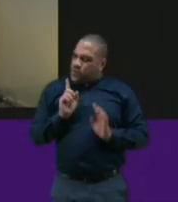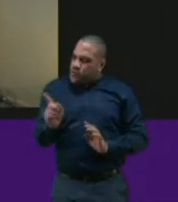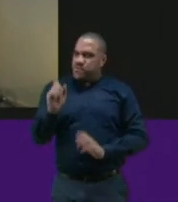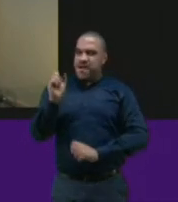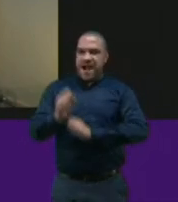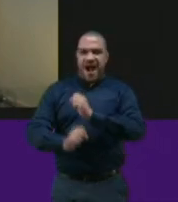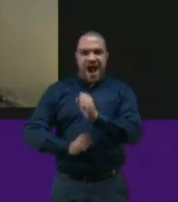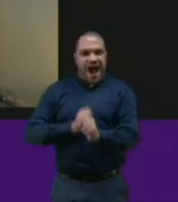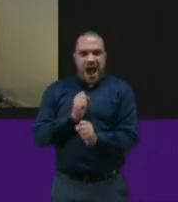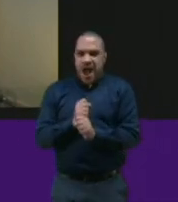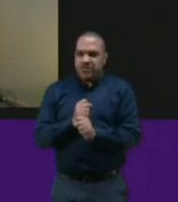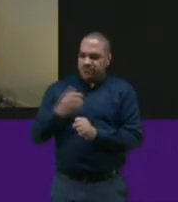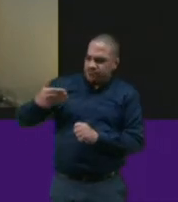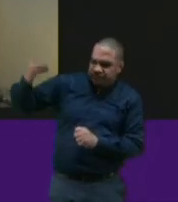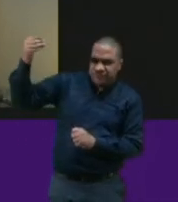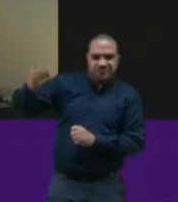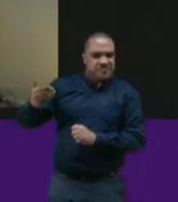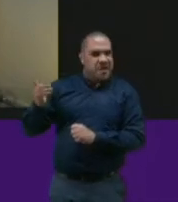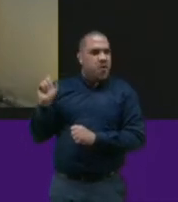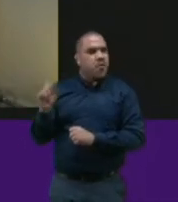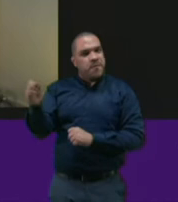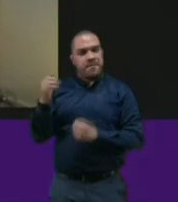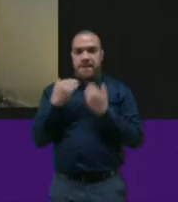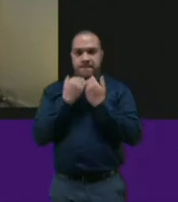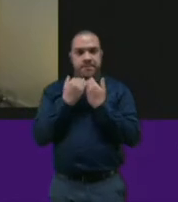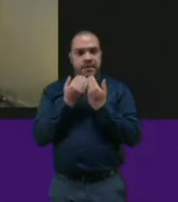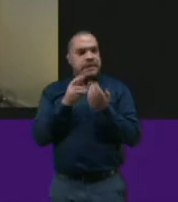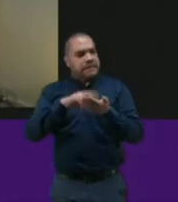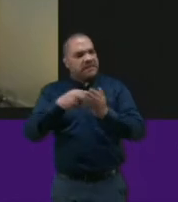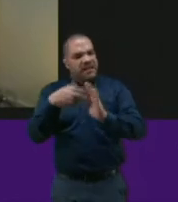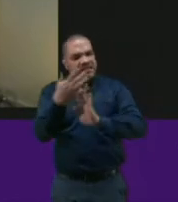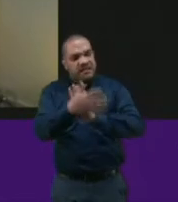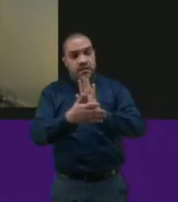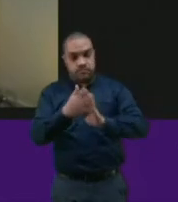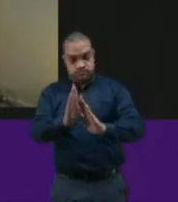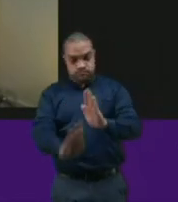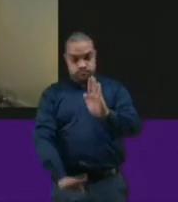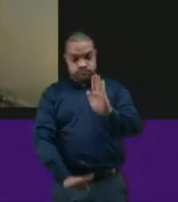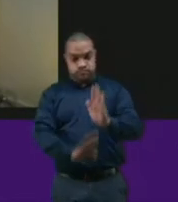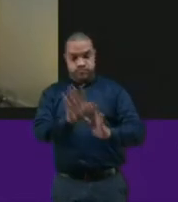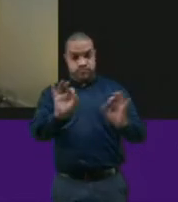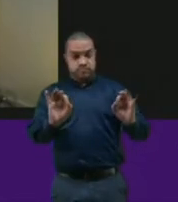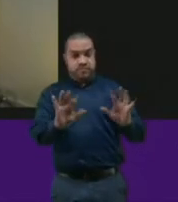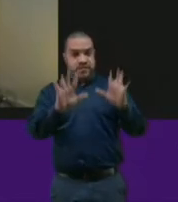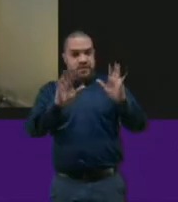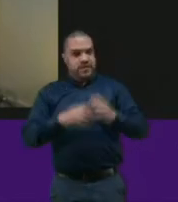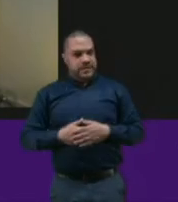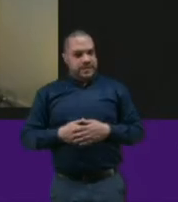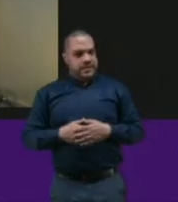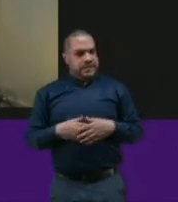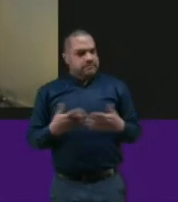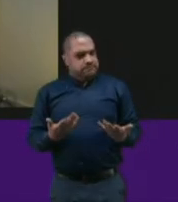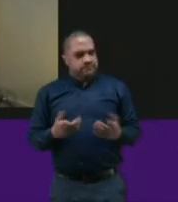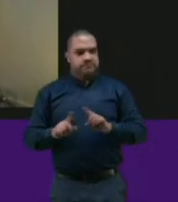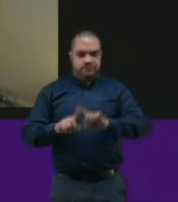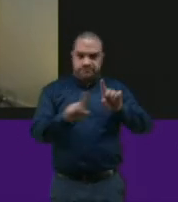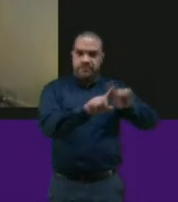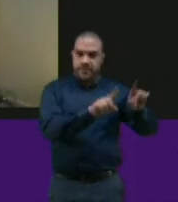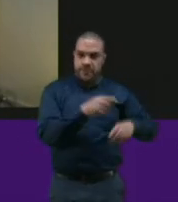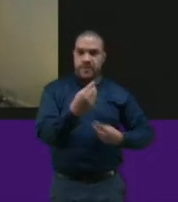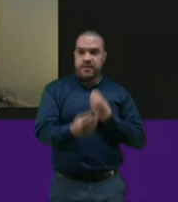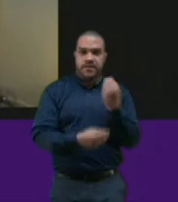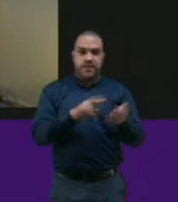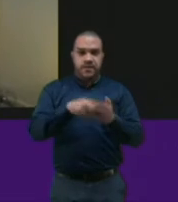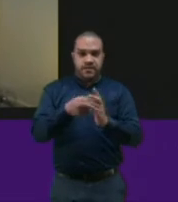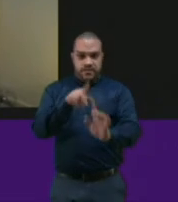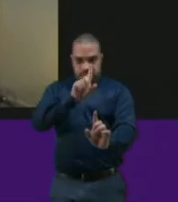que creo que no, pero uno va entendiendo también que el éxito es otras cosas y no necesariamente tiene que seguir el camino de todos, ¿sí? Es